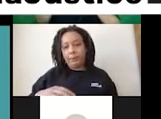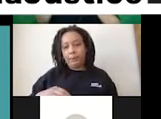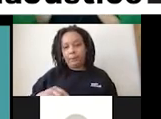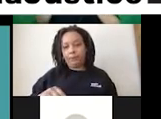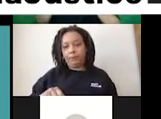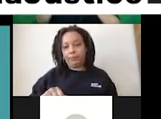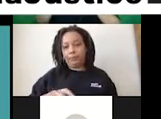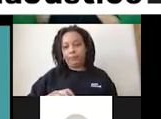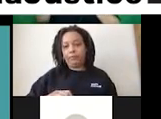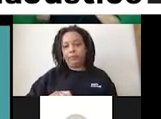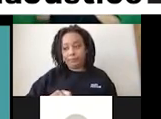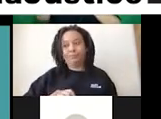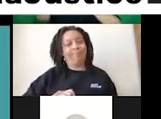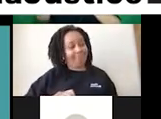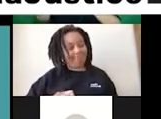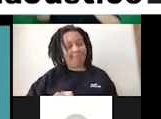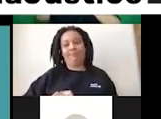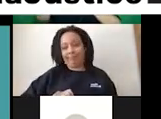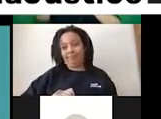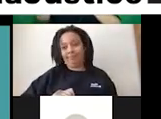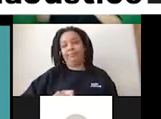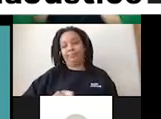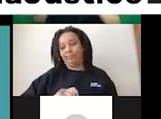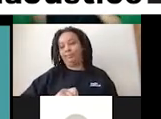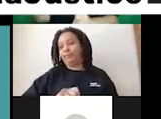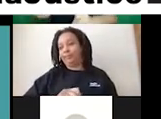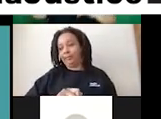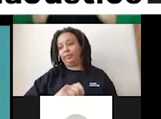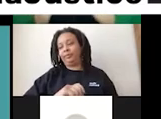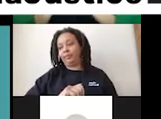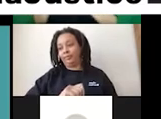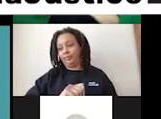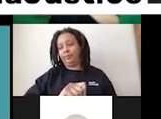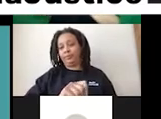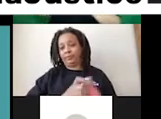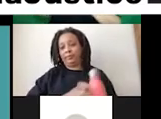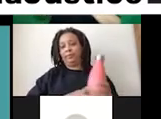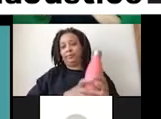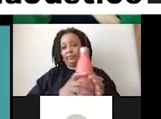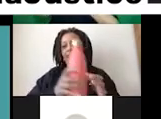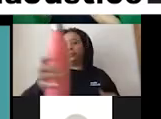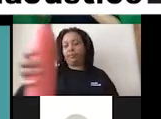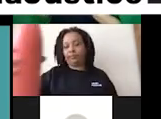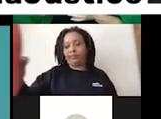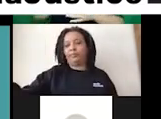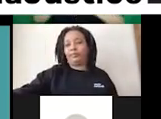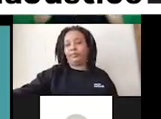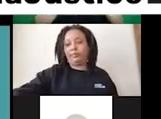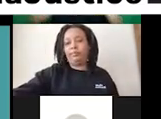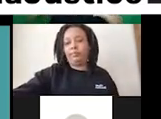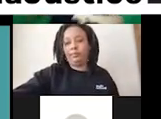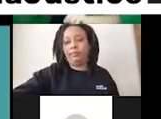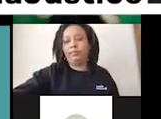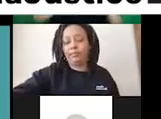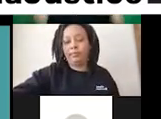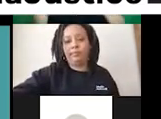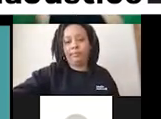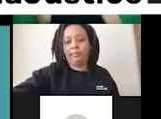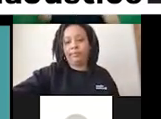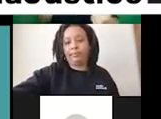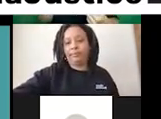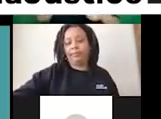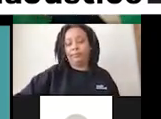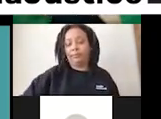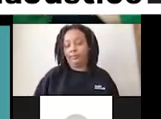gobierno y de sociedad no ha hecho nada para reconocer como el gobierno ha fracasado le ha